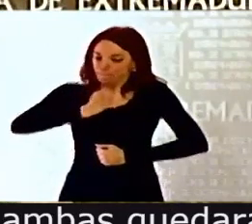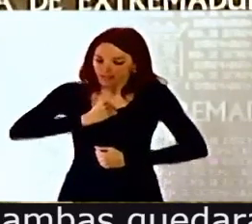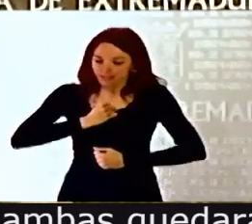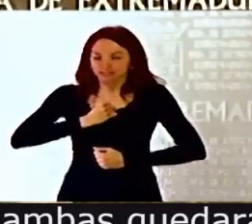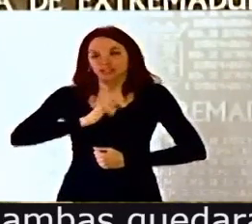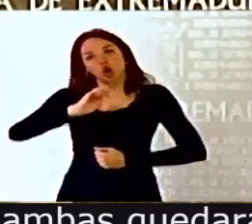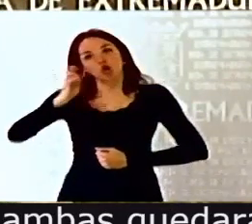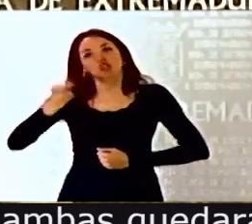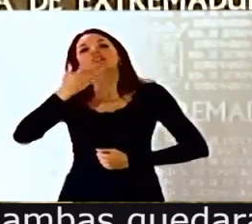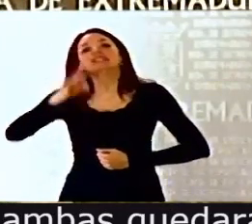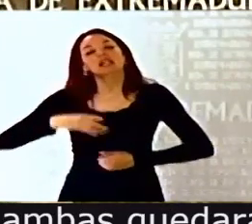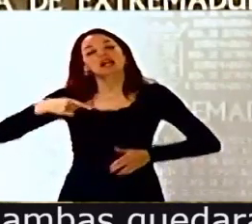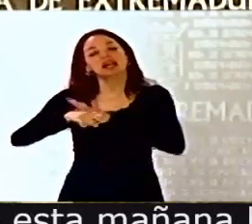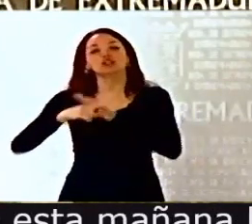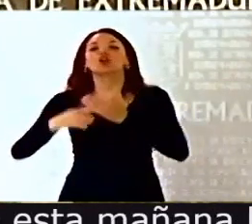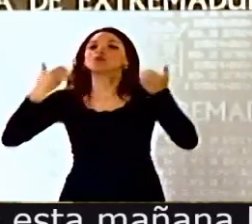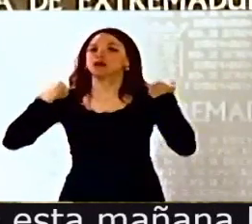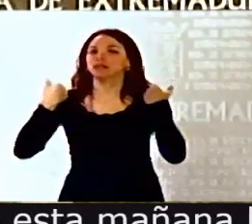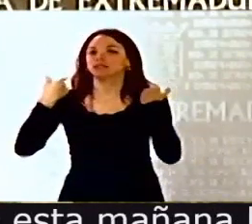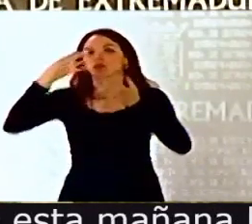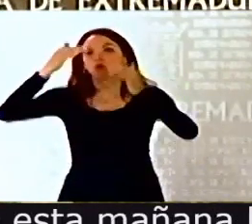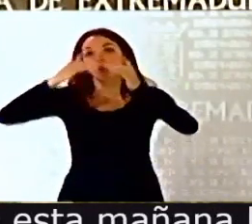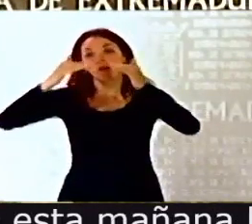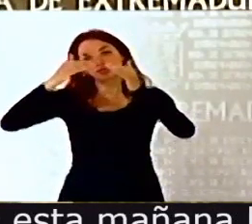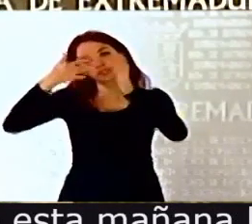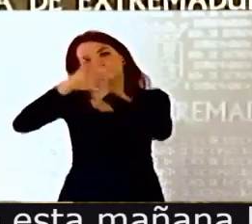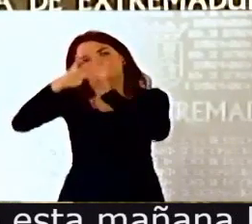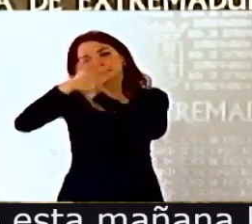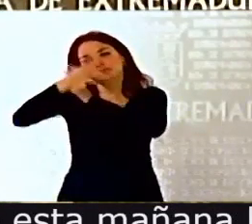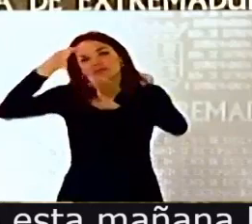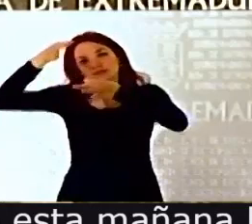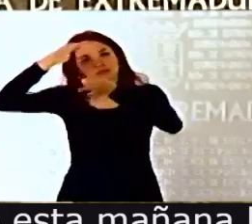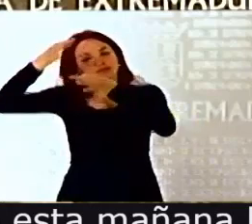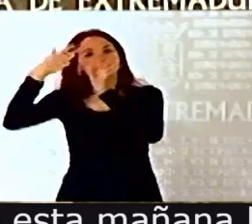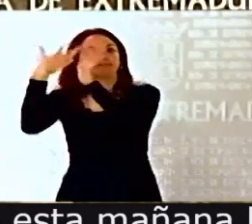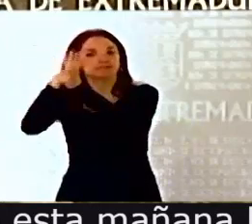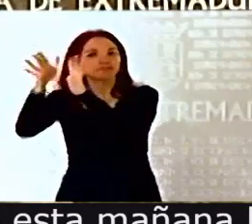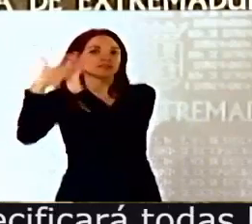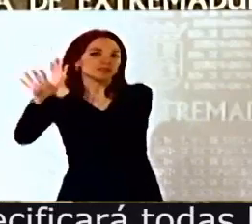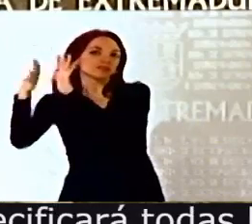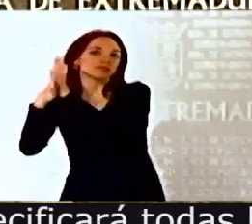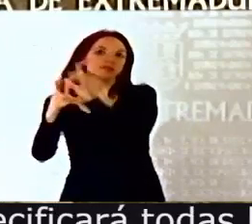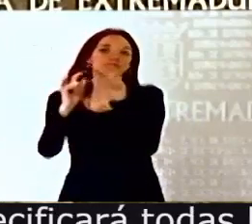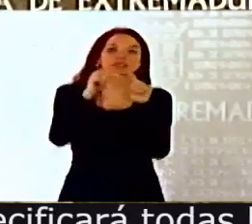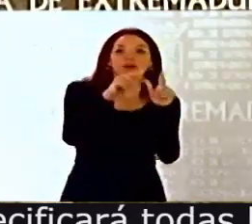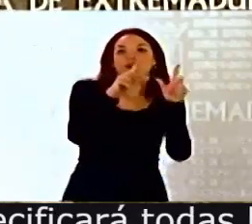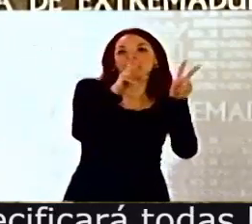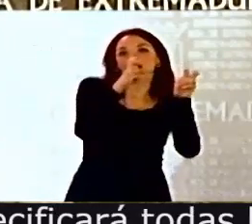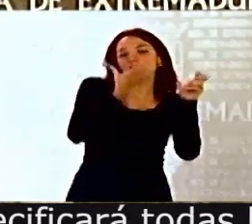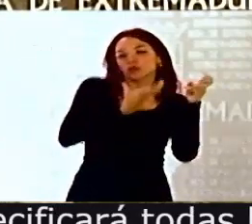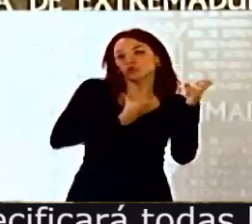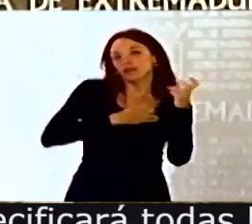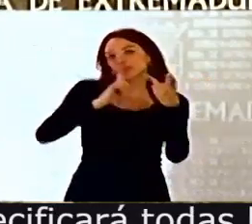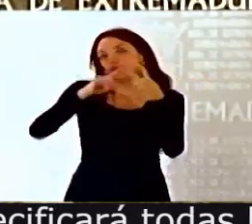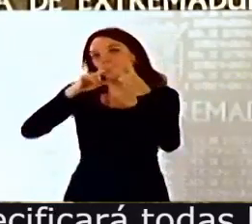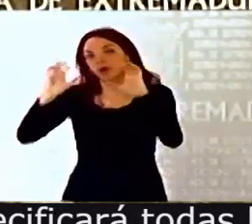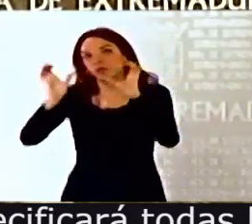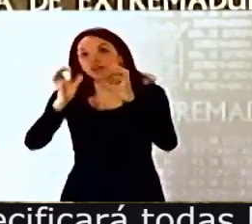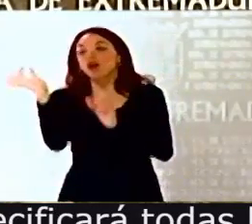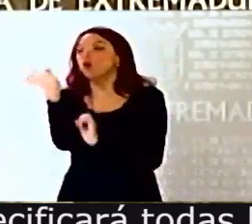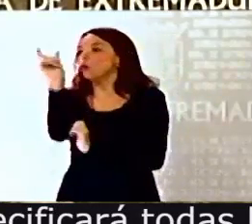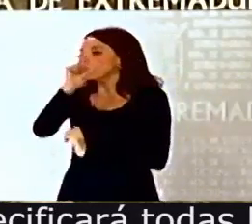del gestor responsable, que especificará pues todas las cuestiones que los ayuntamientos, las mancomunidades, también las personas